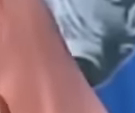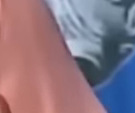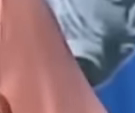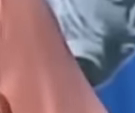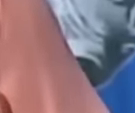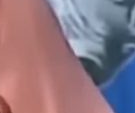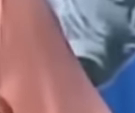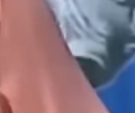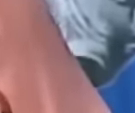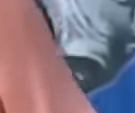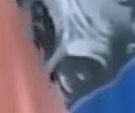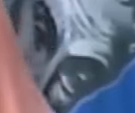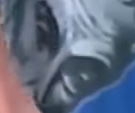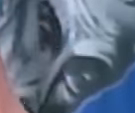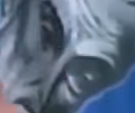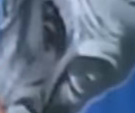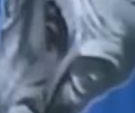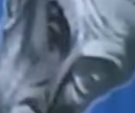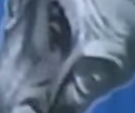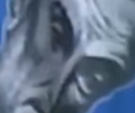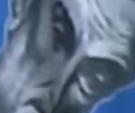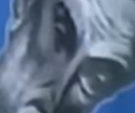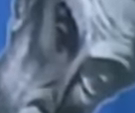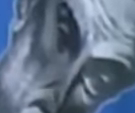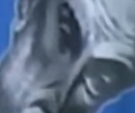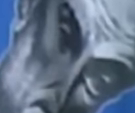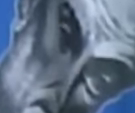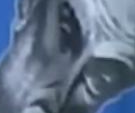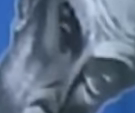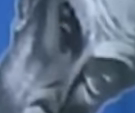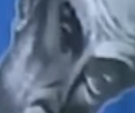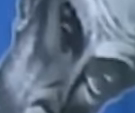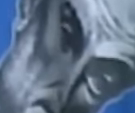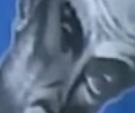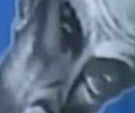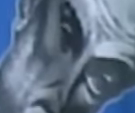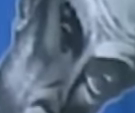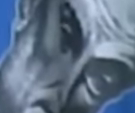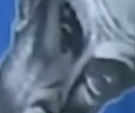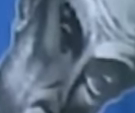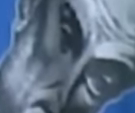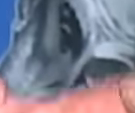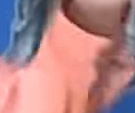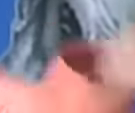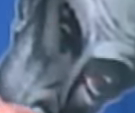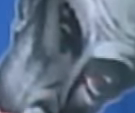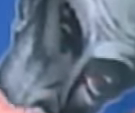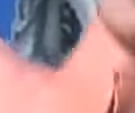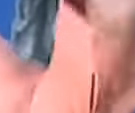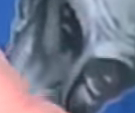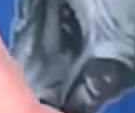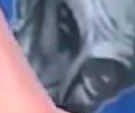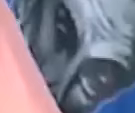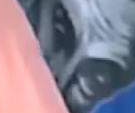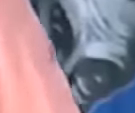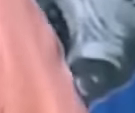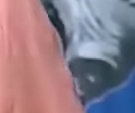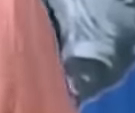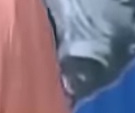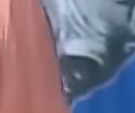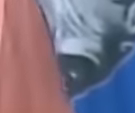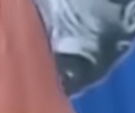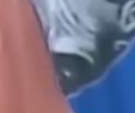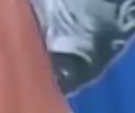en última instancia, hoy lo que se está debatiendo sobre Venezuela es la posesión sobre sus